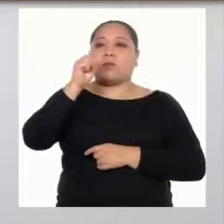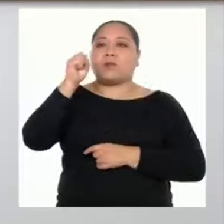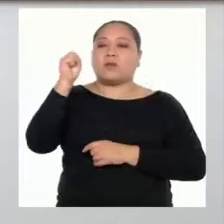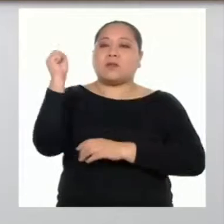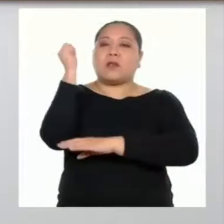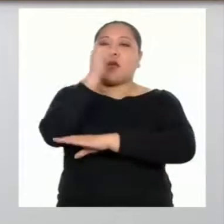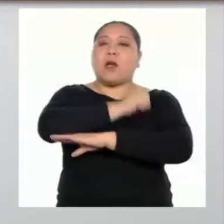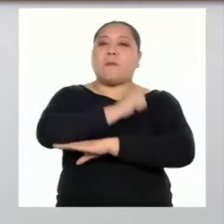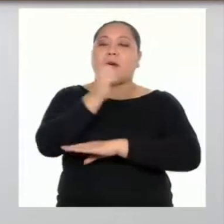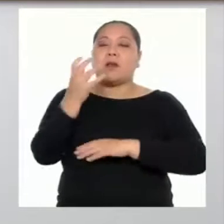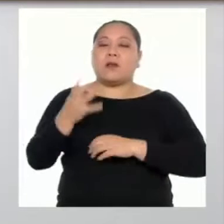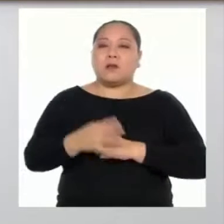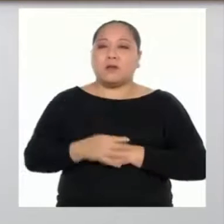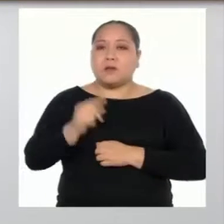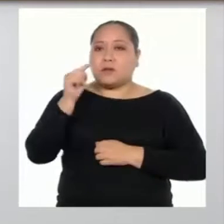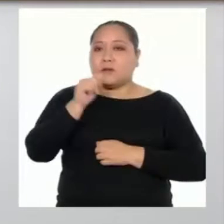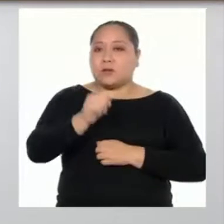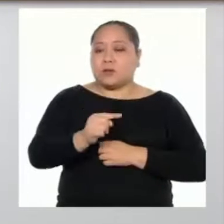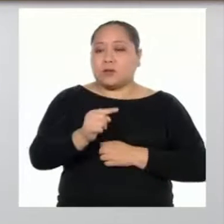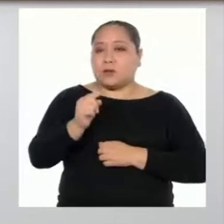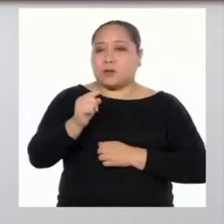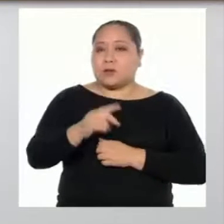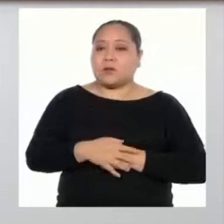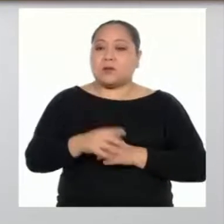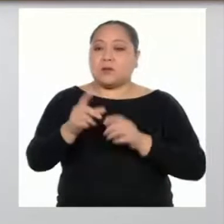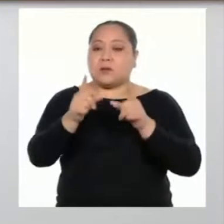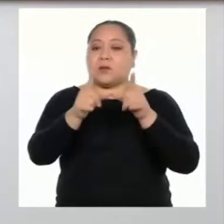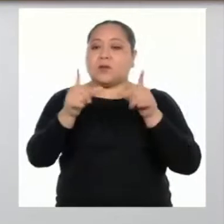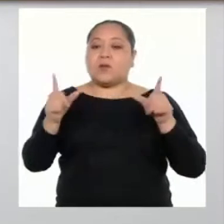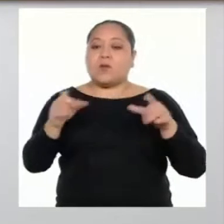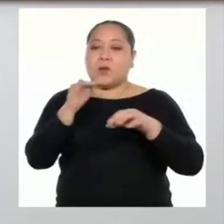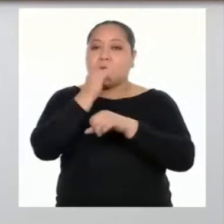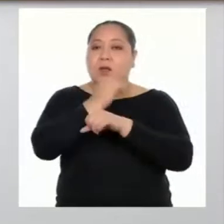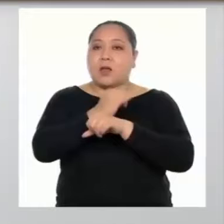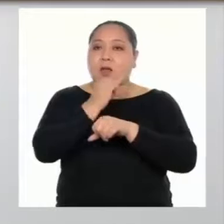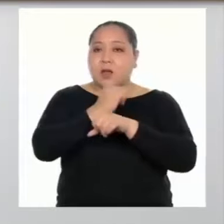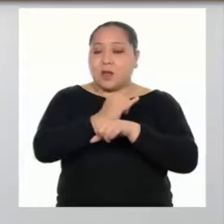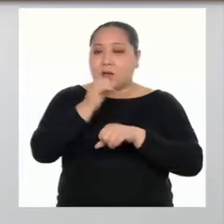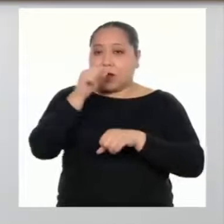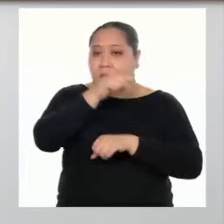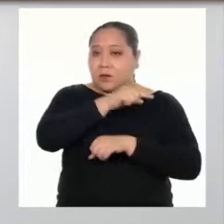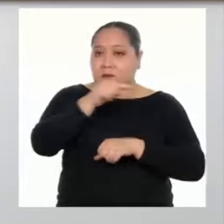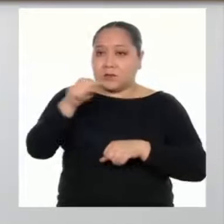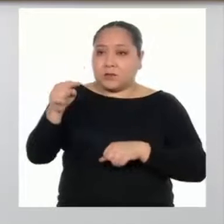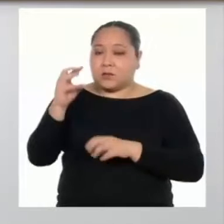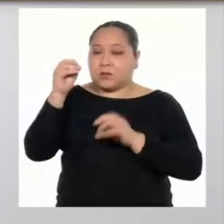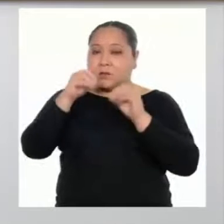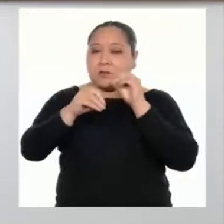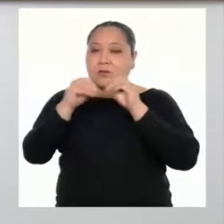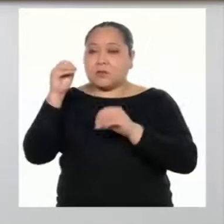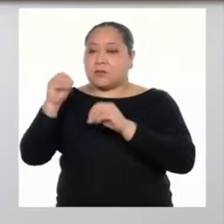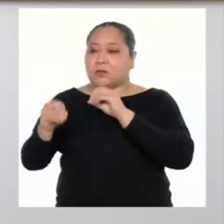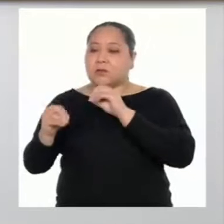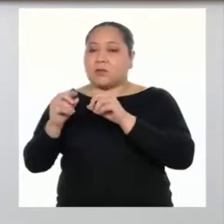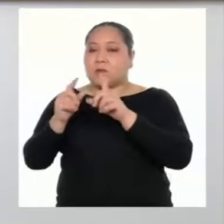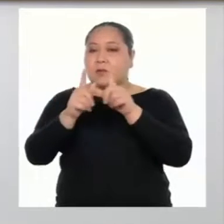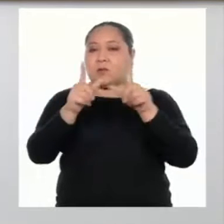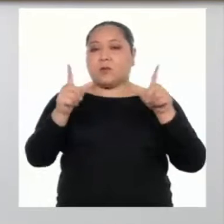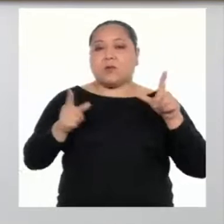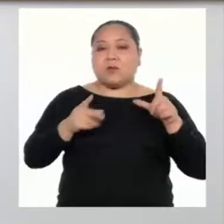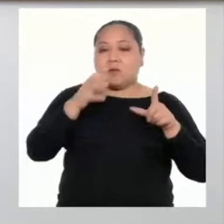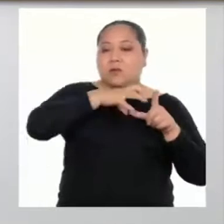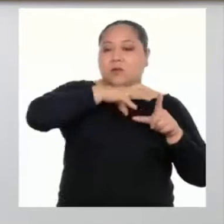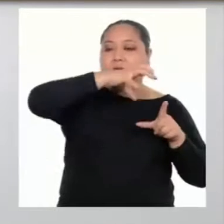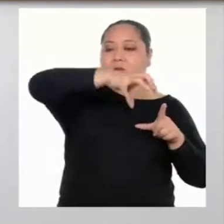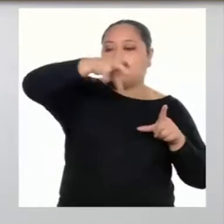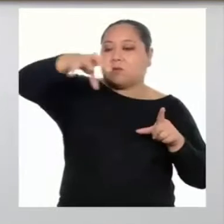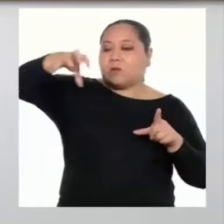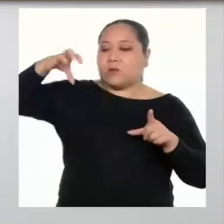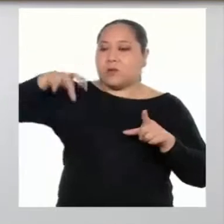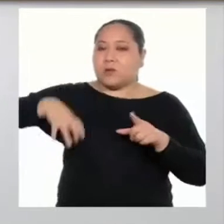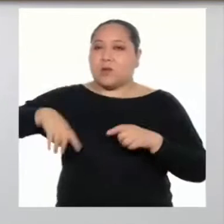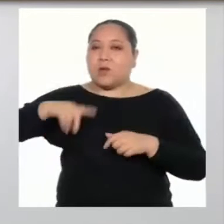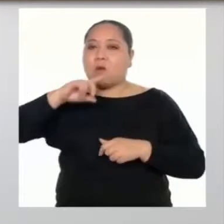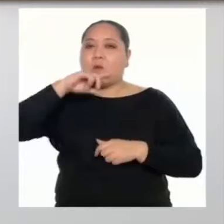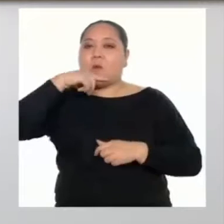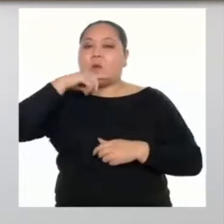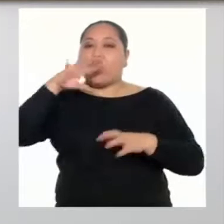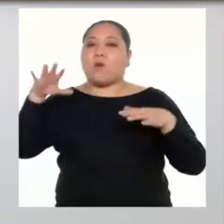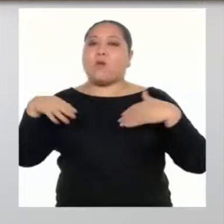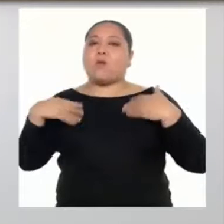San Marcos. En tanto que los conventos constituyeron espacios en los cuales las